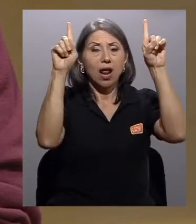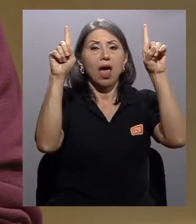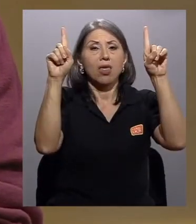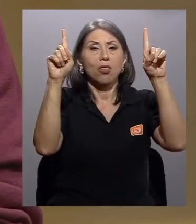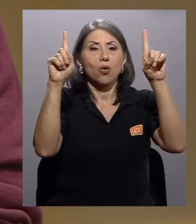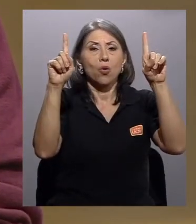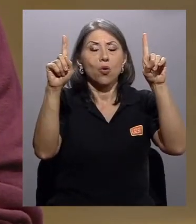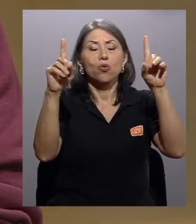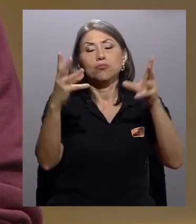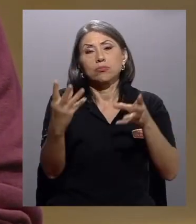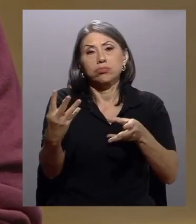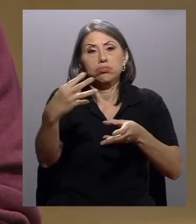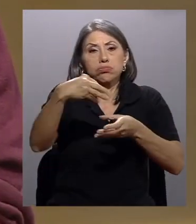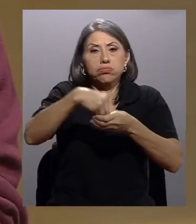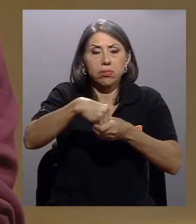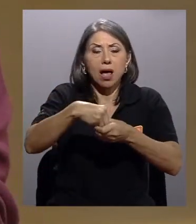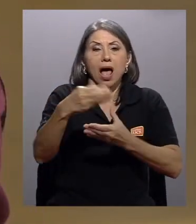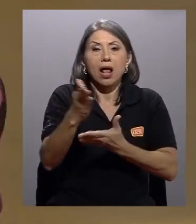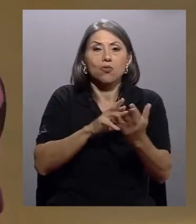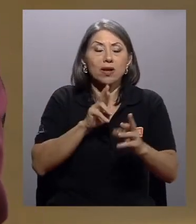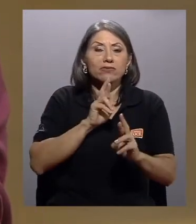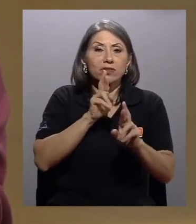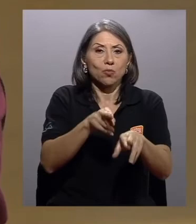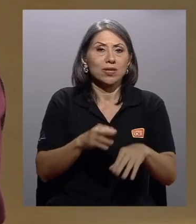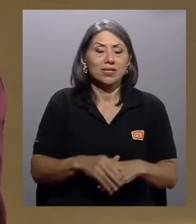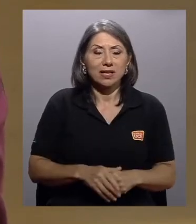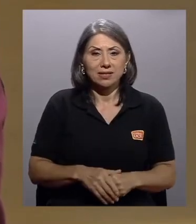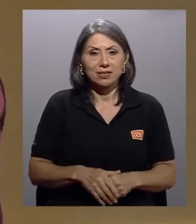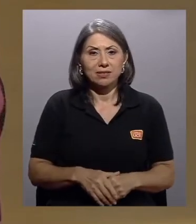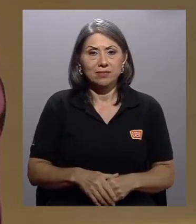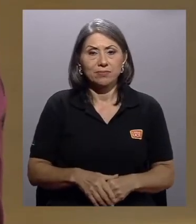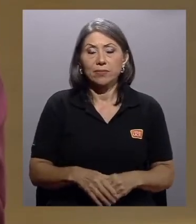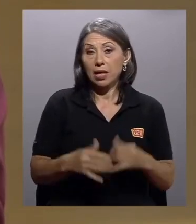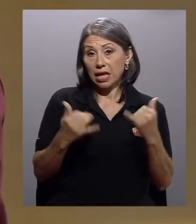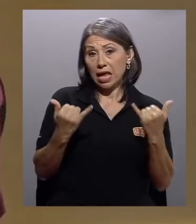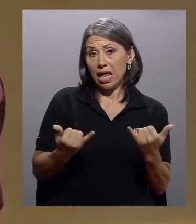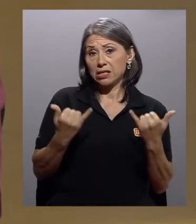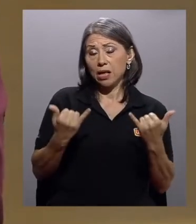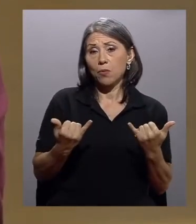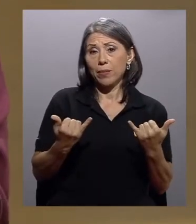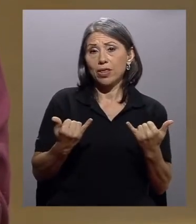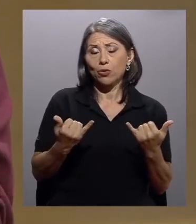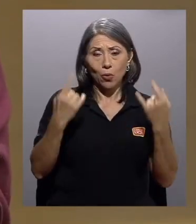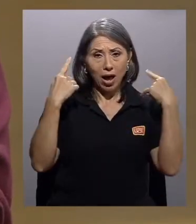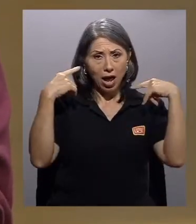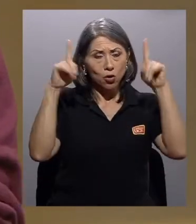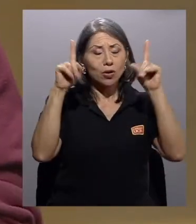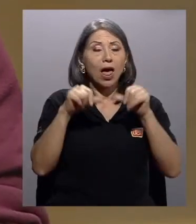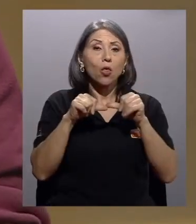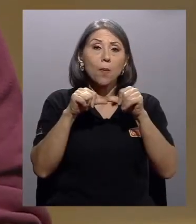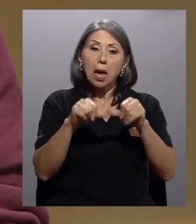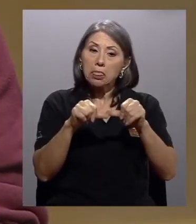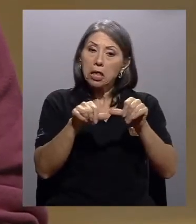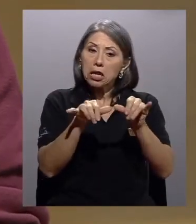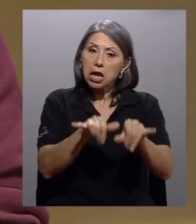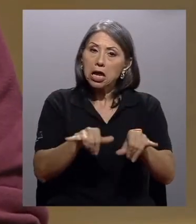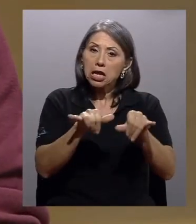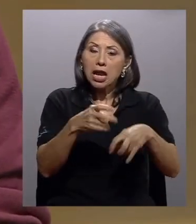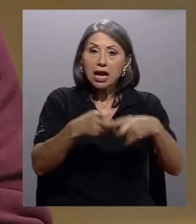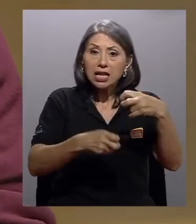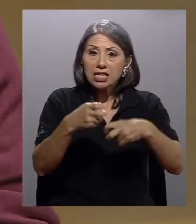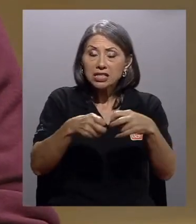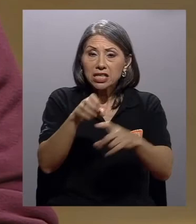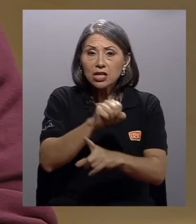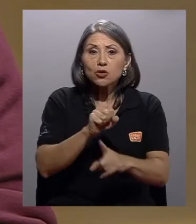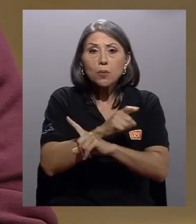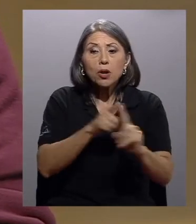introducir algunas respuestas que hasta el momento han logrado mantener la crisis y la situación, pero no sabemos